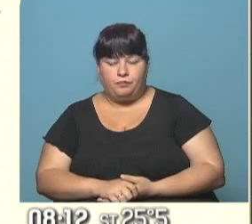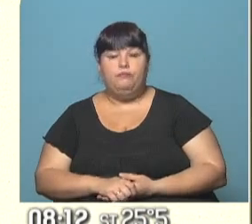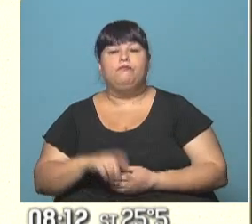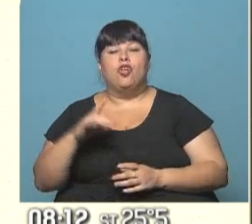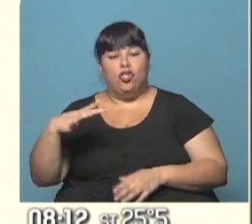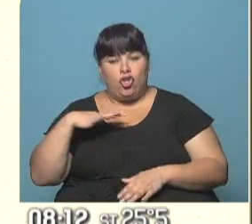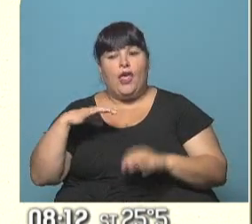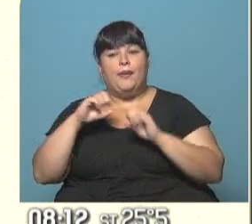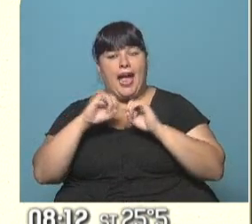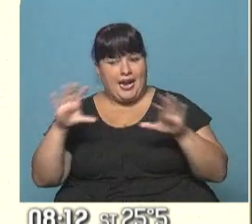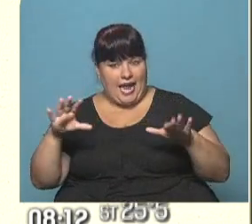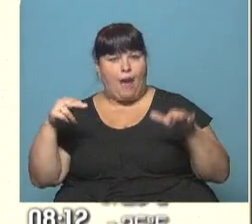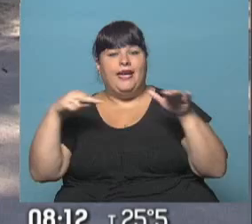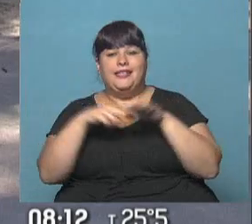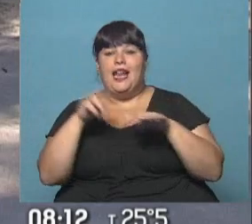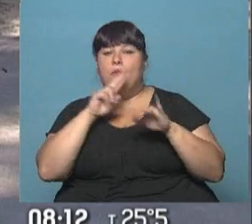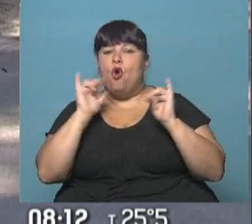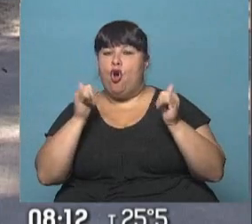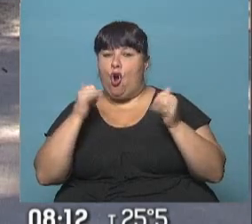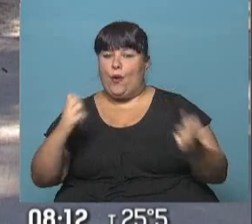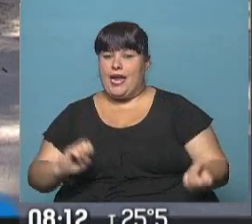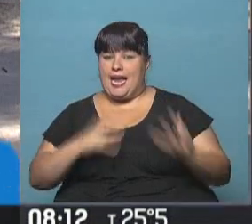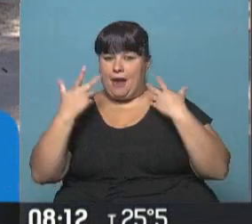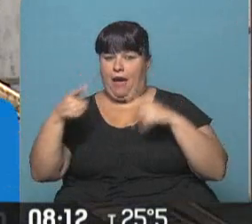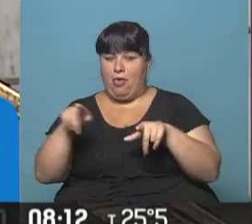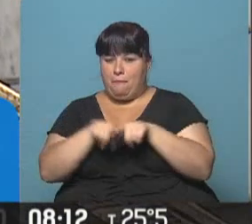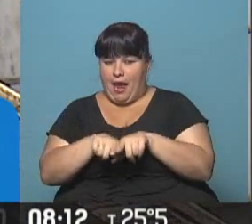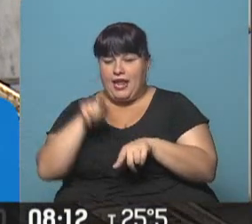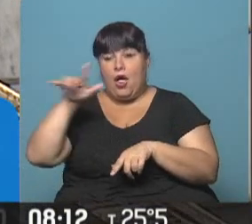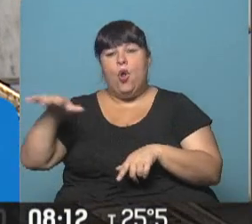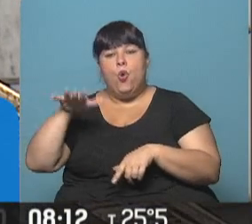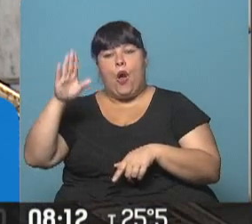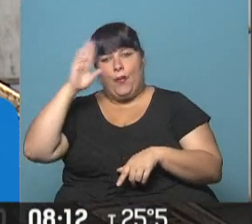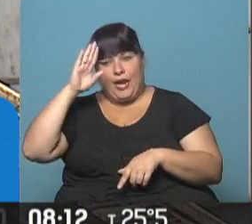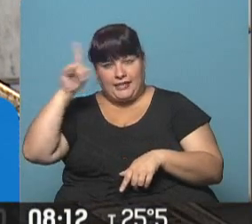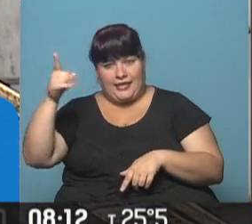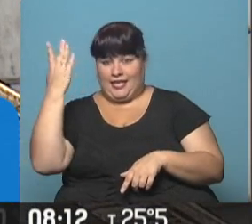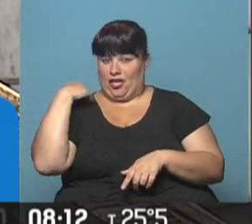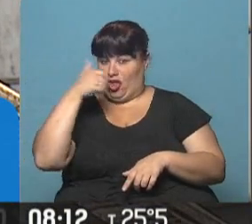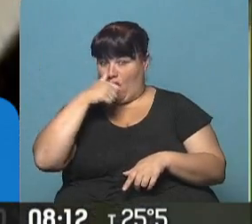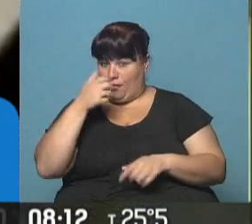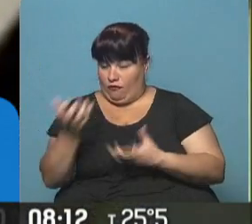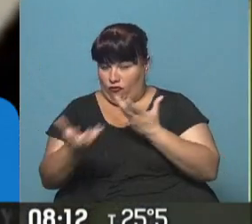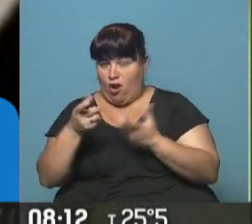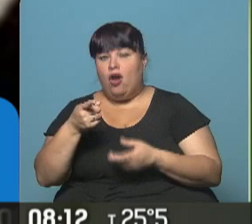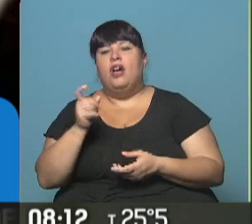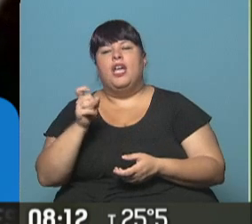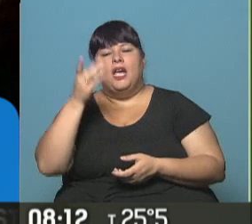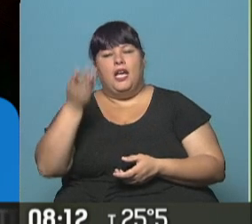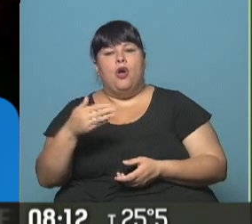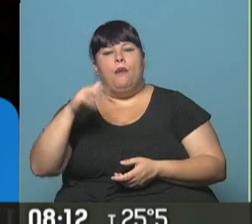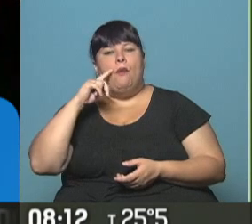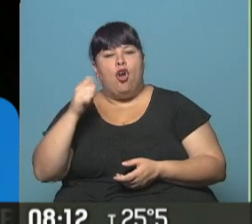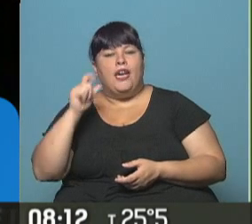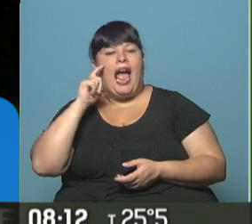Continúa en grave estado la joven que fue quemada por su pareja en la localidad Berazategui el último domingo. Se trata de